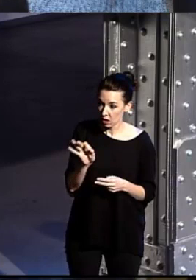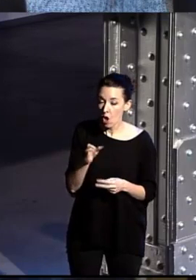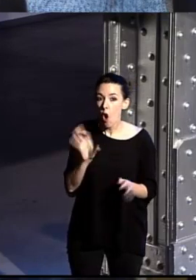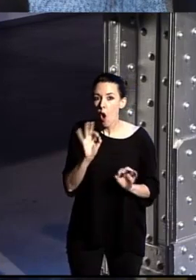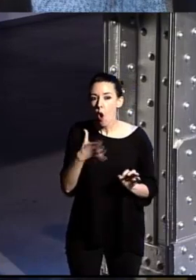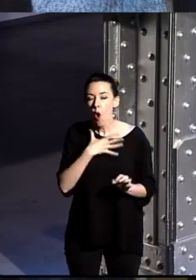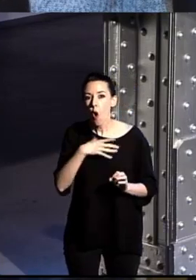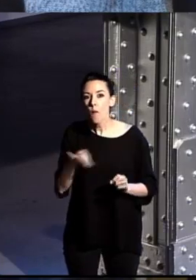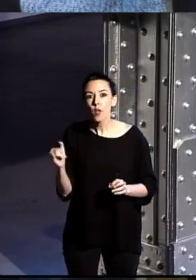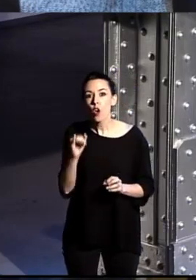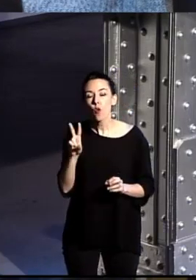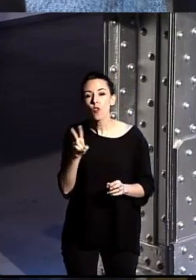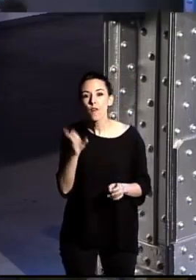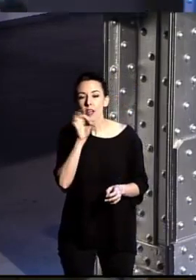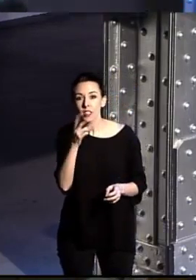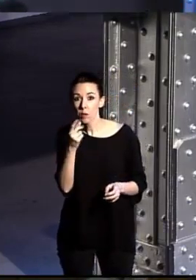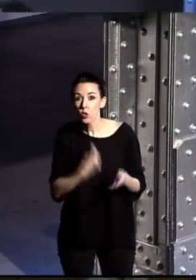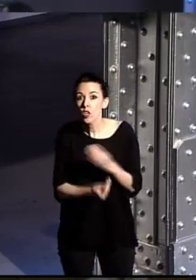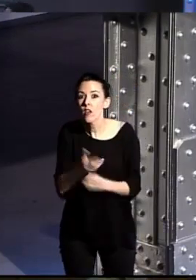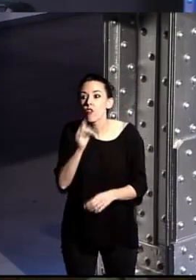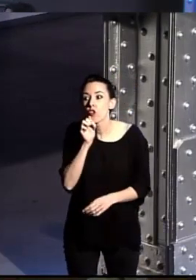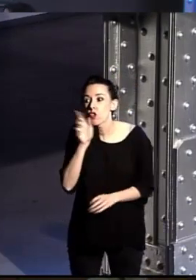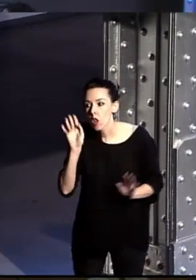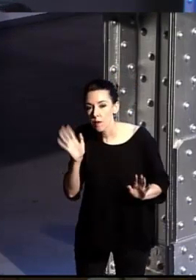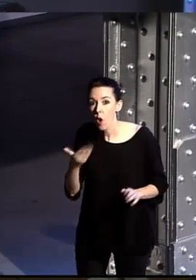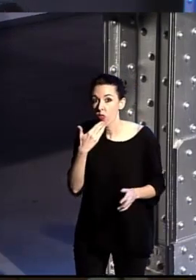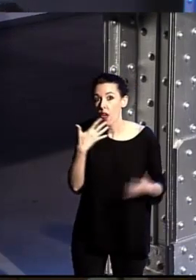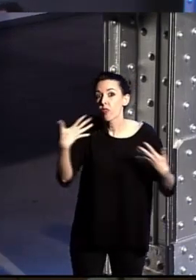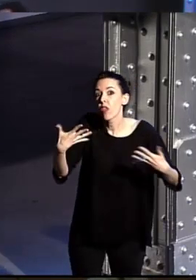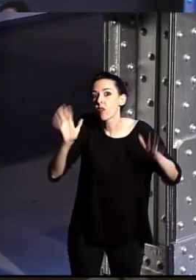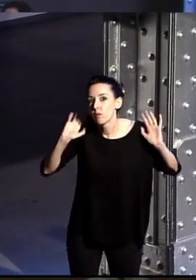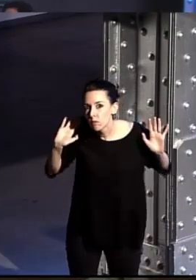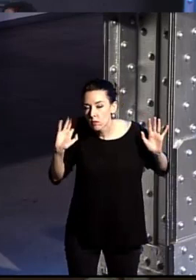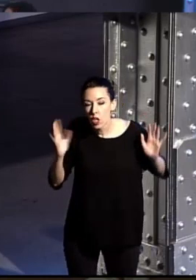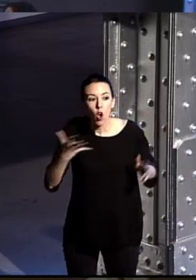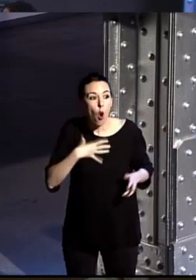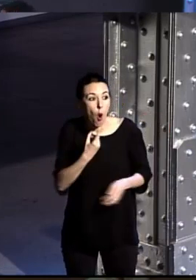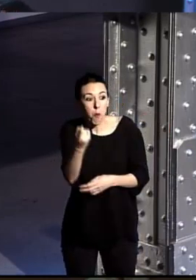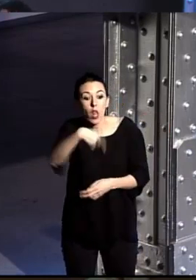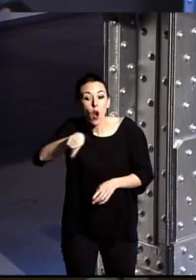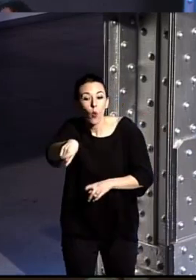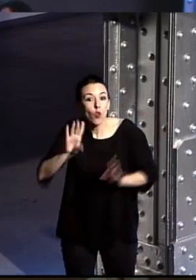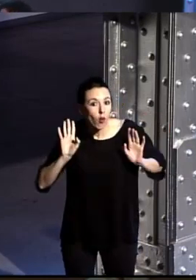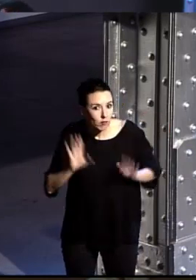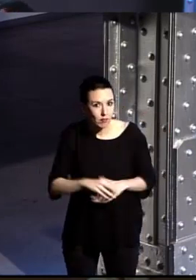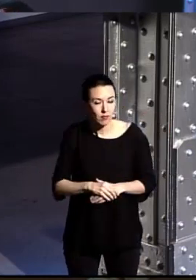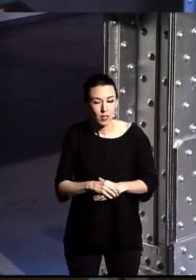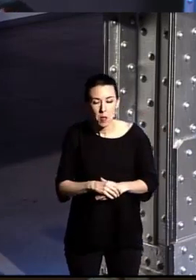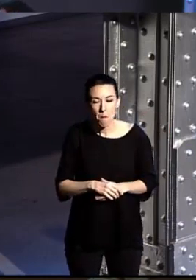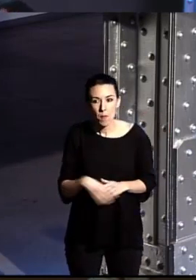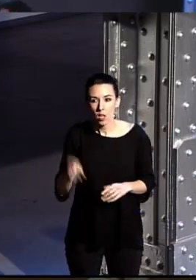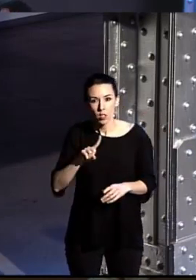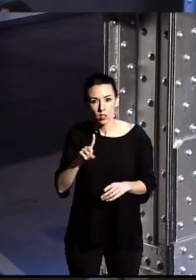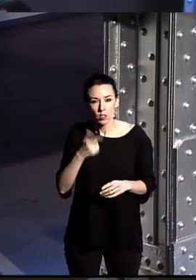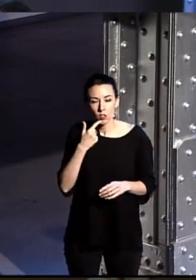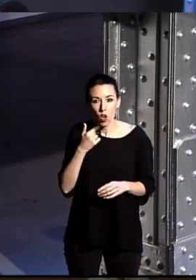a lo mejor el Julio Verne del siglo XXI no ha nacido todavía. O tiene 10 años. O a lo mejor es uno de ellos. ¿Estabas? No, que